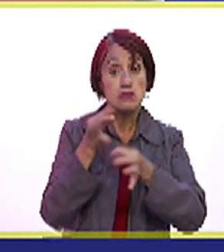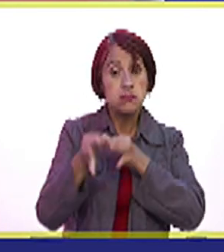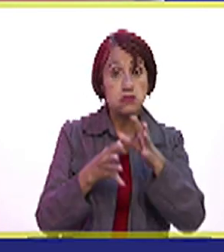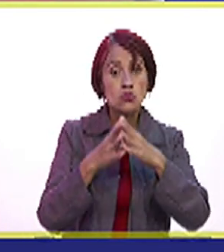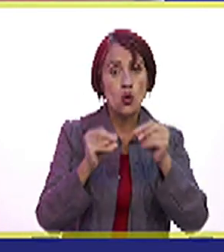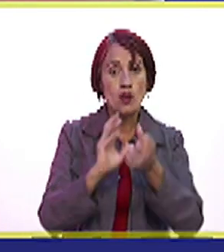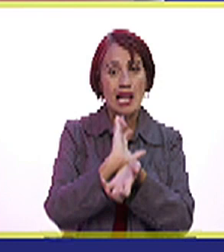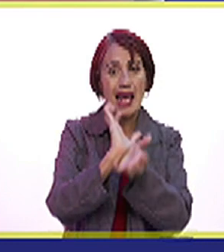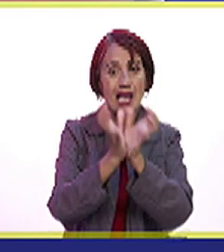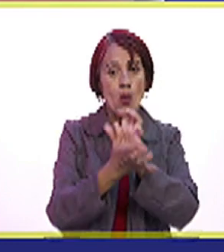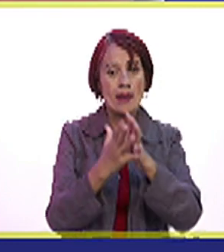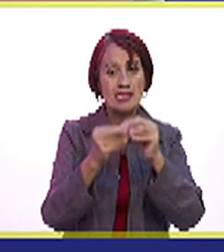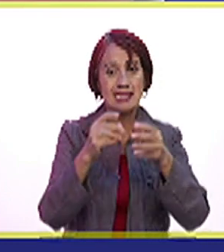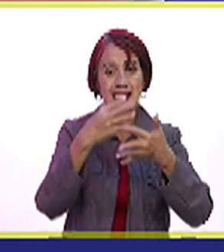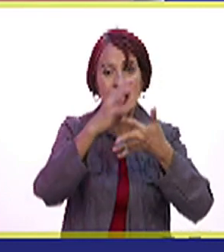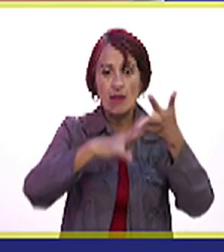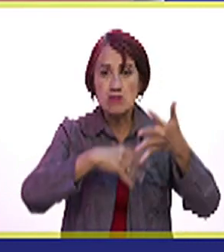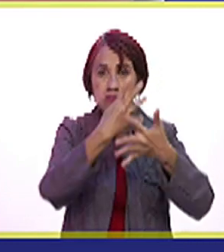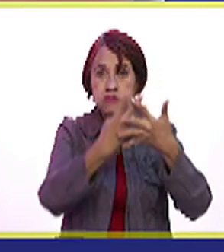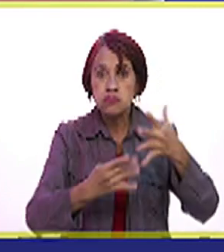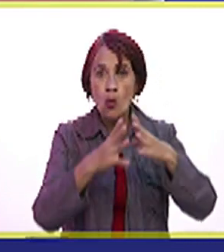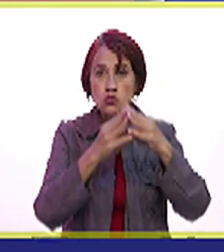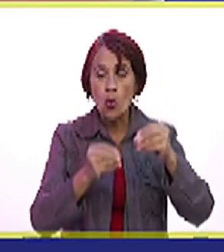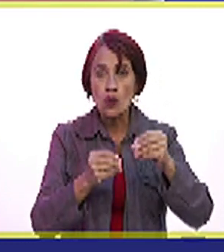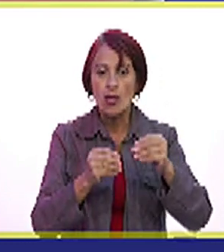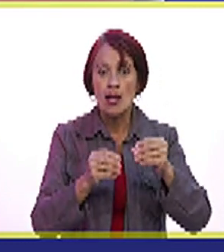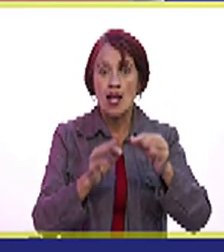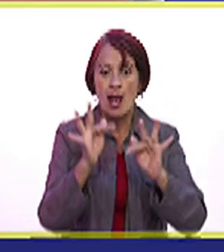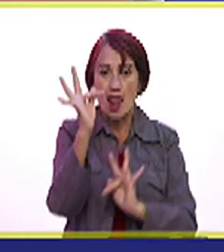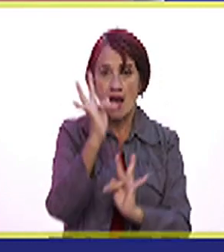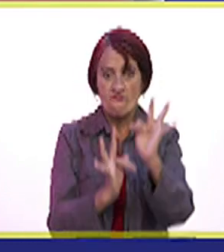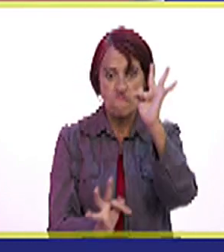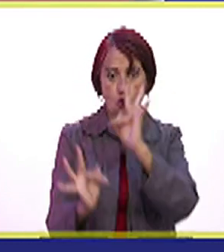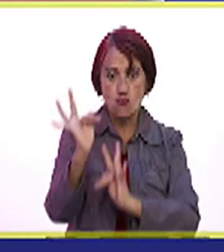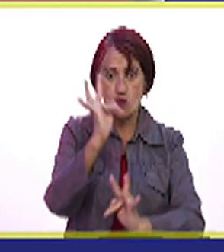trigonométricas, que es la fórmula seno